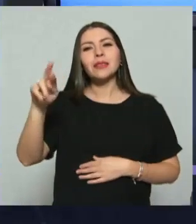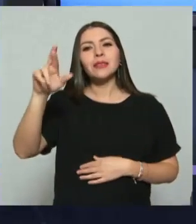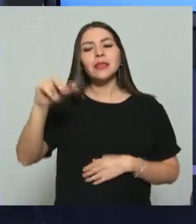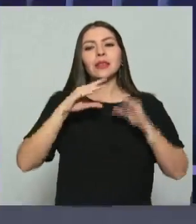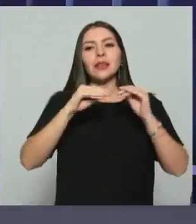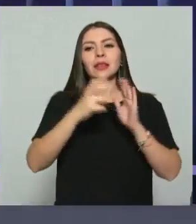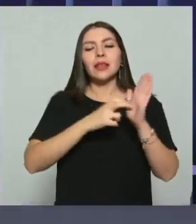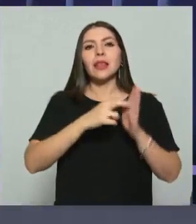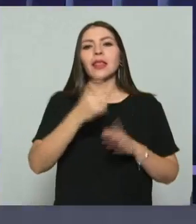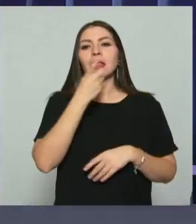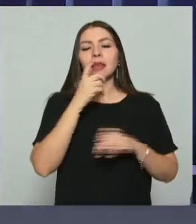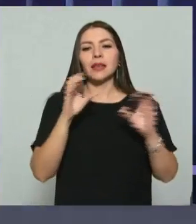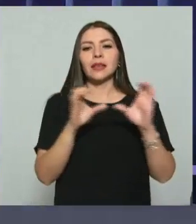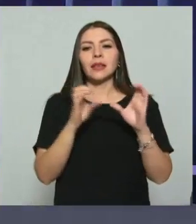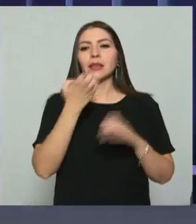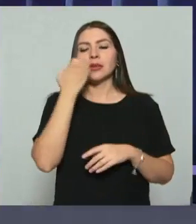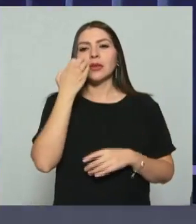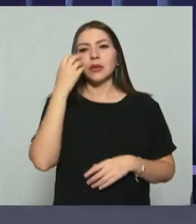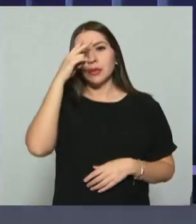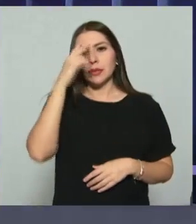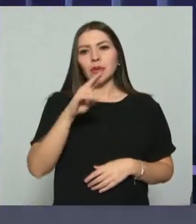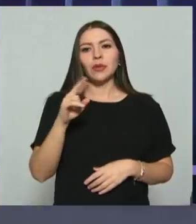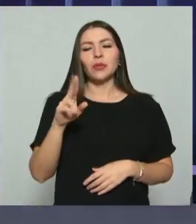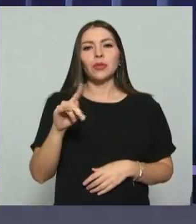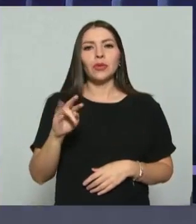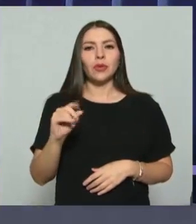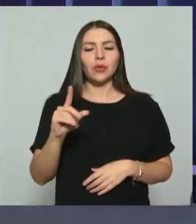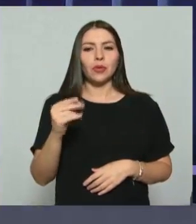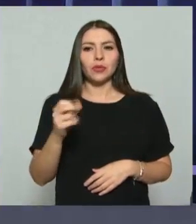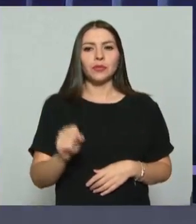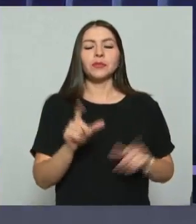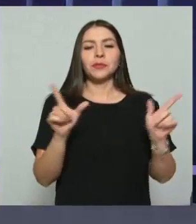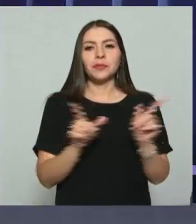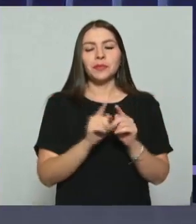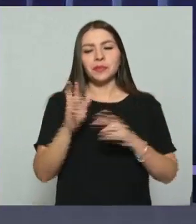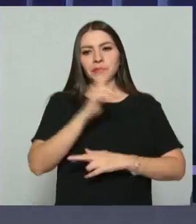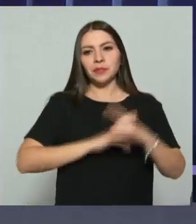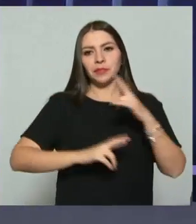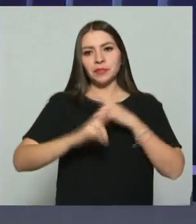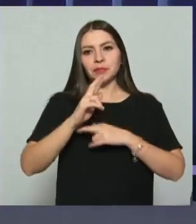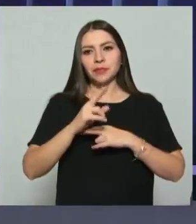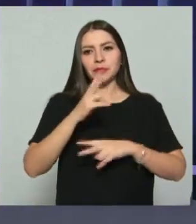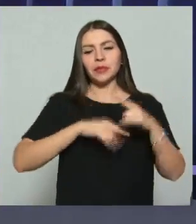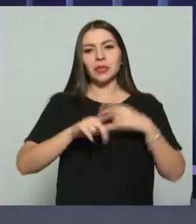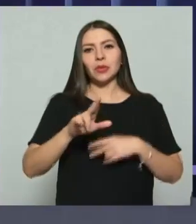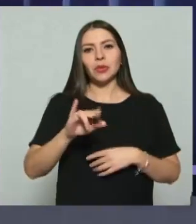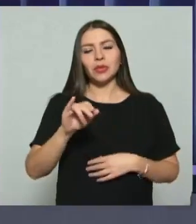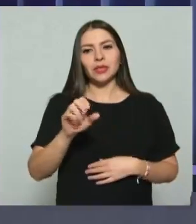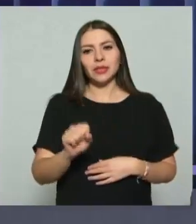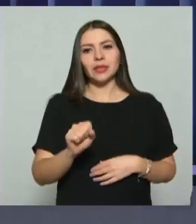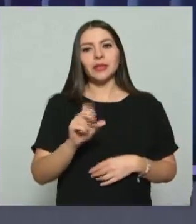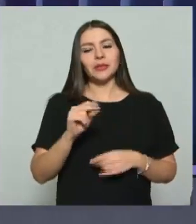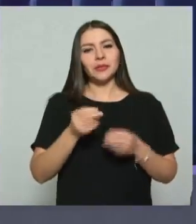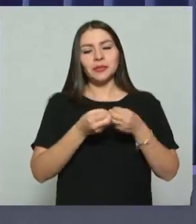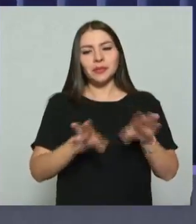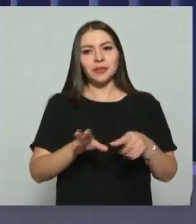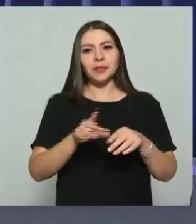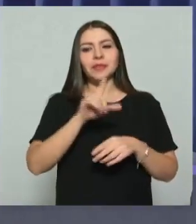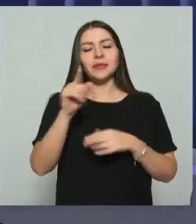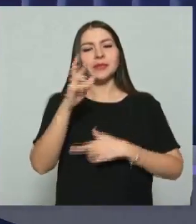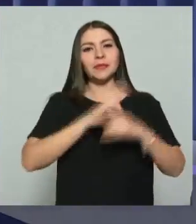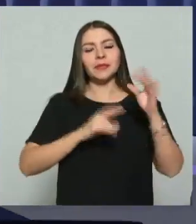diabetes, certificada por el Colegio Mexicano de Nutriólogos. Vámonos a la pausa, ya está aquí en el estudio Luis Guerman. No se pierda lo que